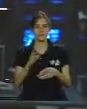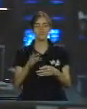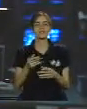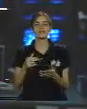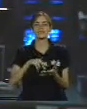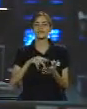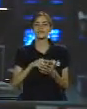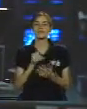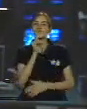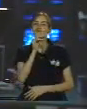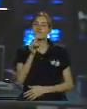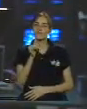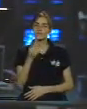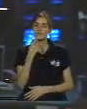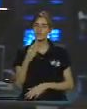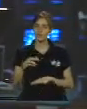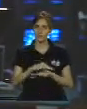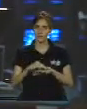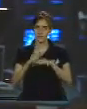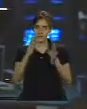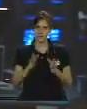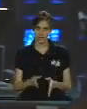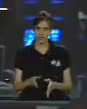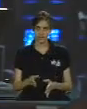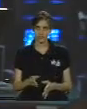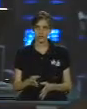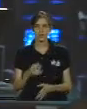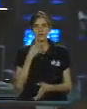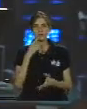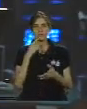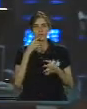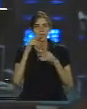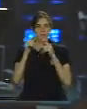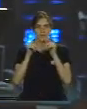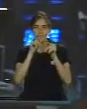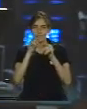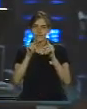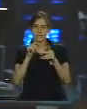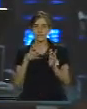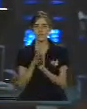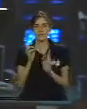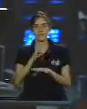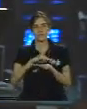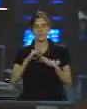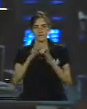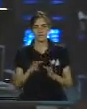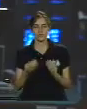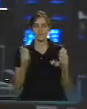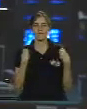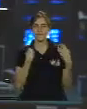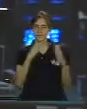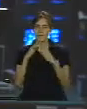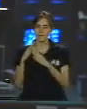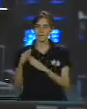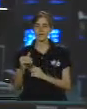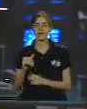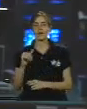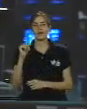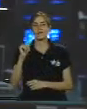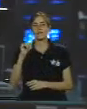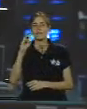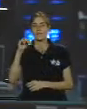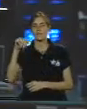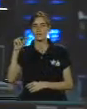parte de las declaraciones que le realizaron también, además en esta entrevista, al ministro de Hábitat y Vivienda, Ricardo Molina, a propósito